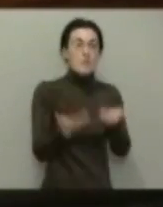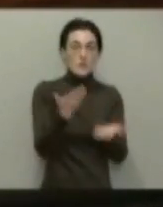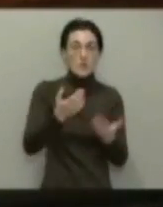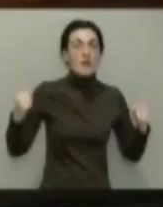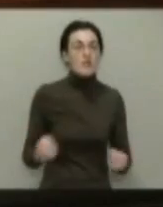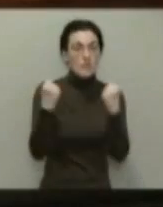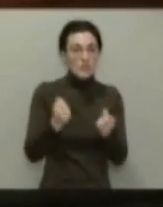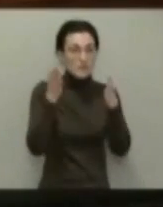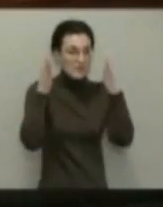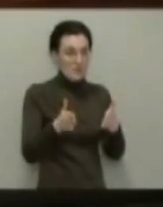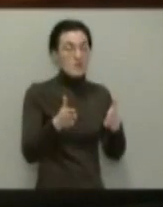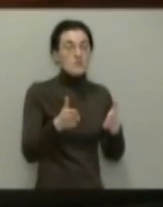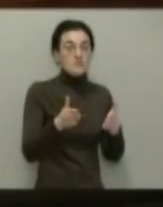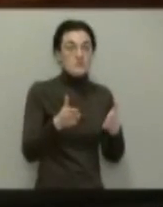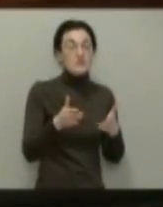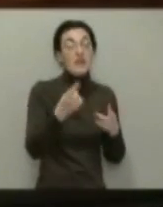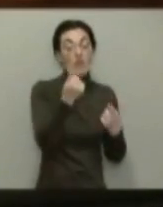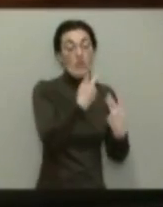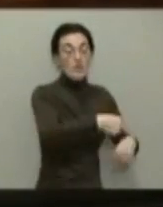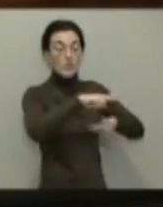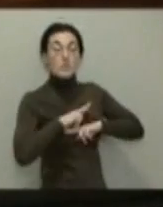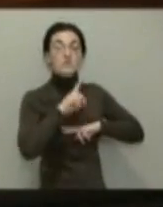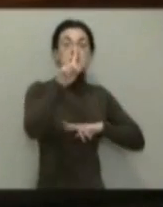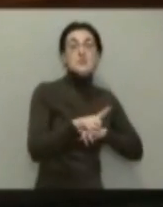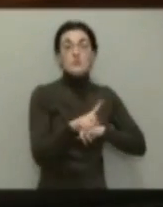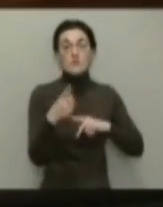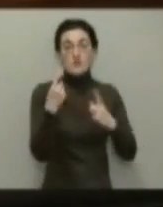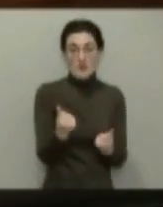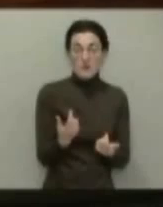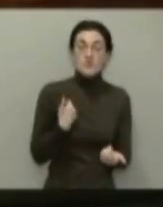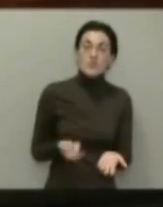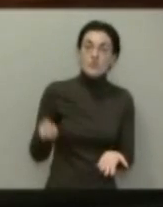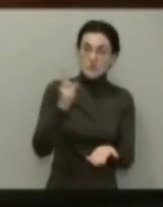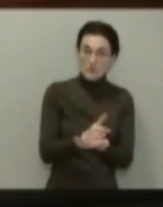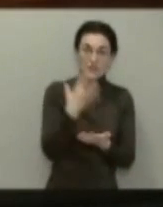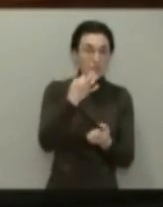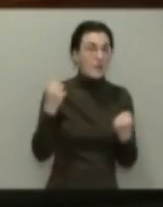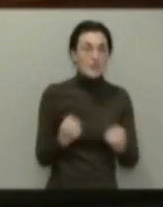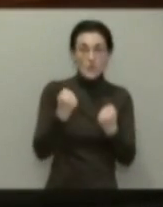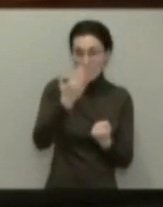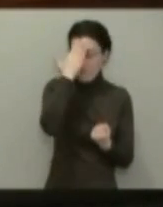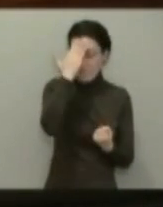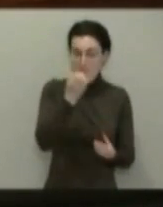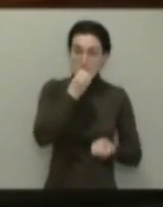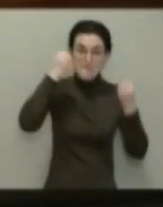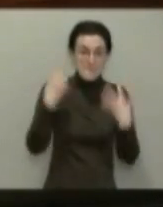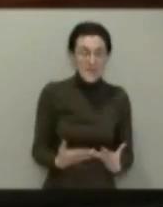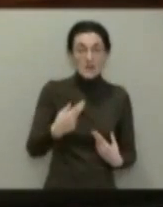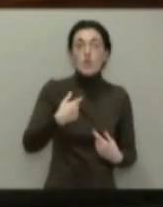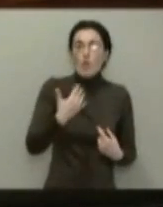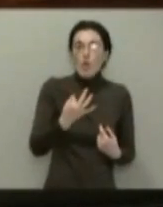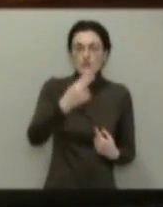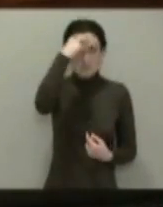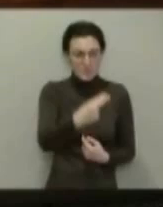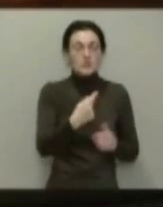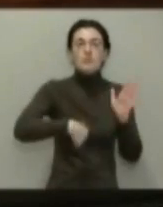esta petición, en su caso, de reintegro o no. Vuelvo a decir, yo creo que hay que actuar con sensatez, con sentido común, con respeto a la legalidad